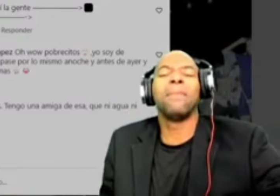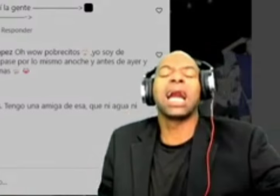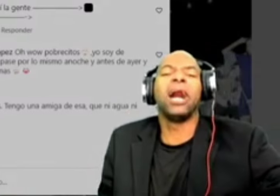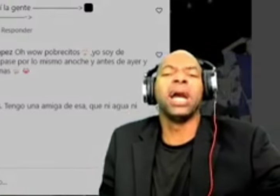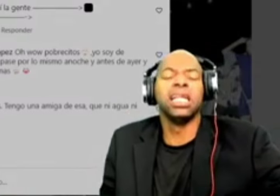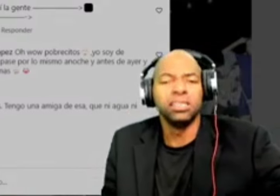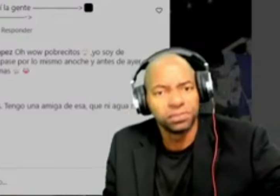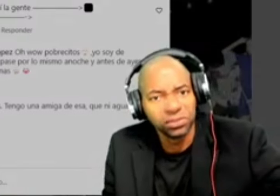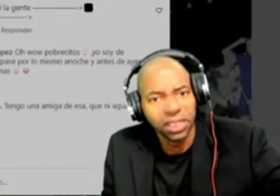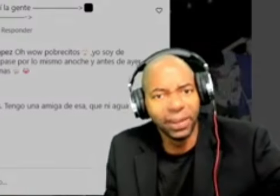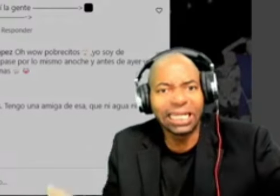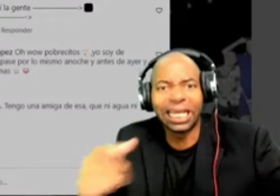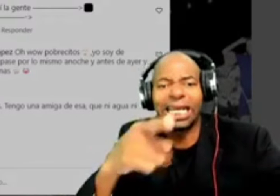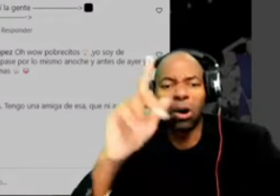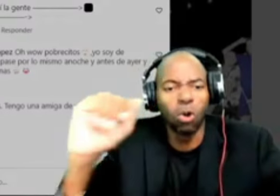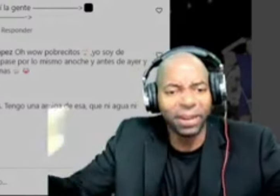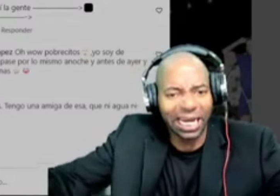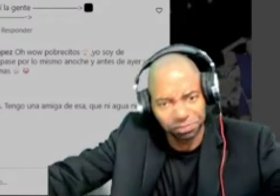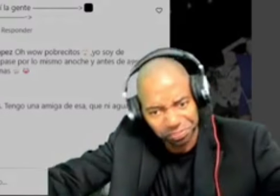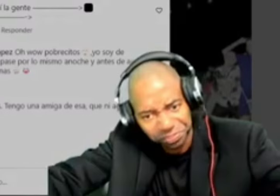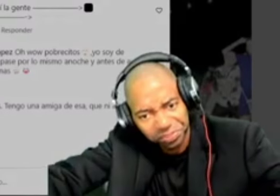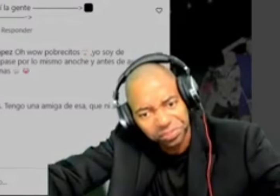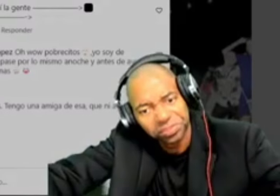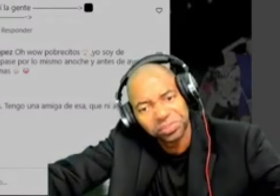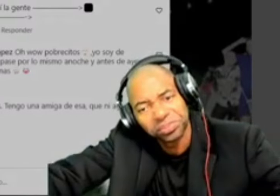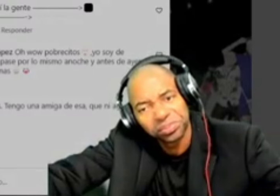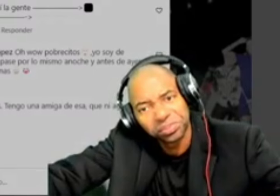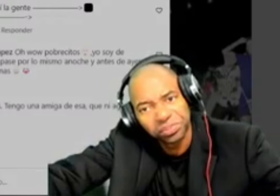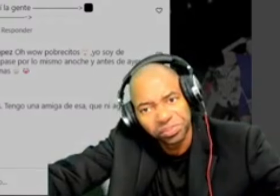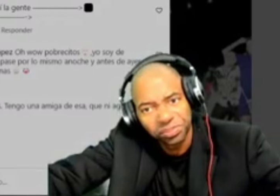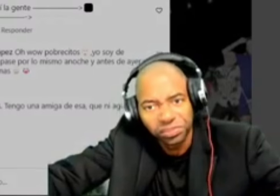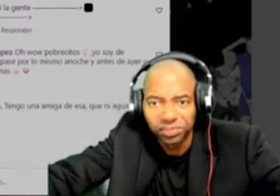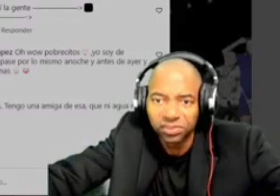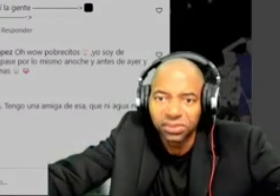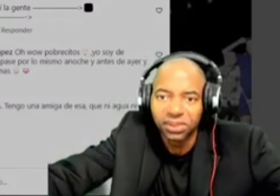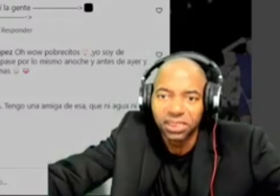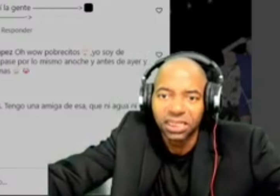Allá venga a ver, mira, sin ir a Cuba, mira.